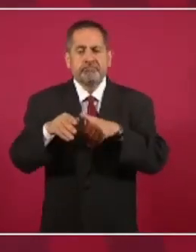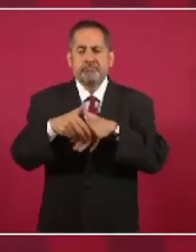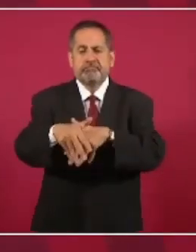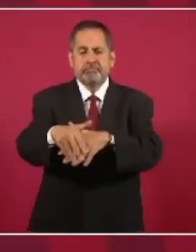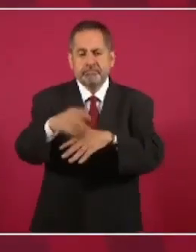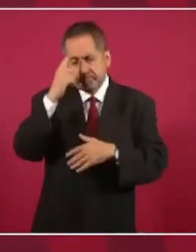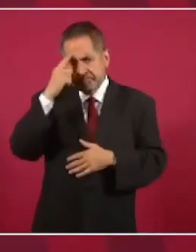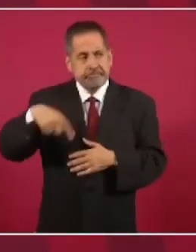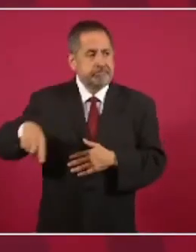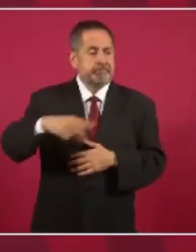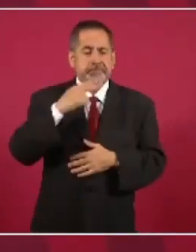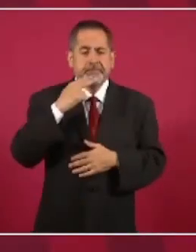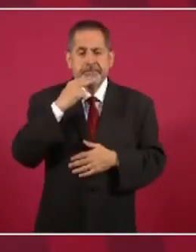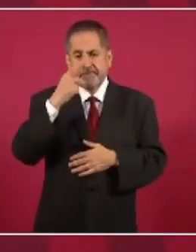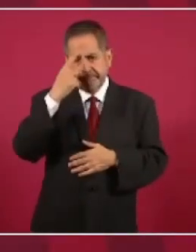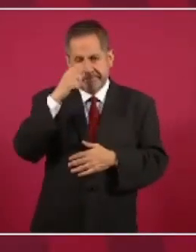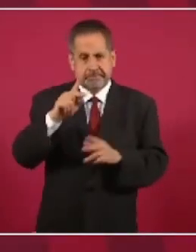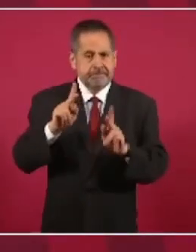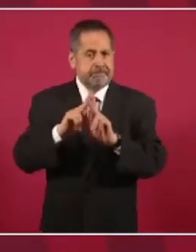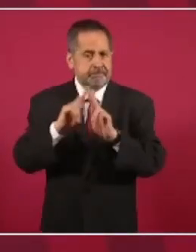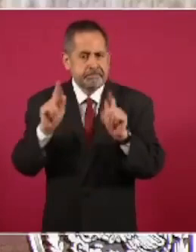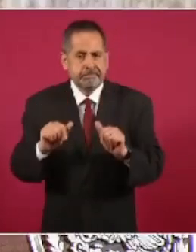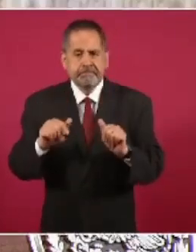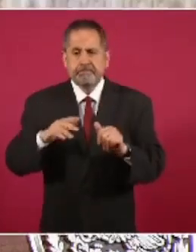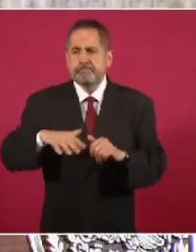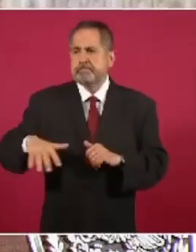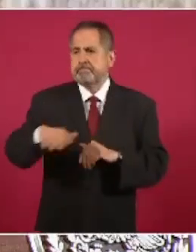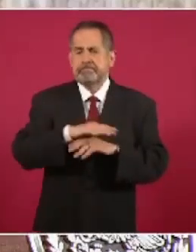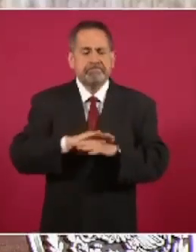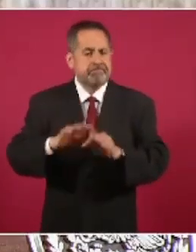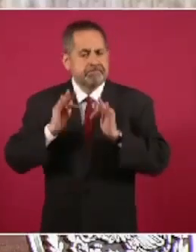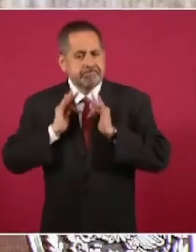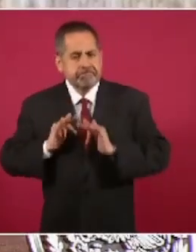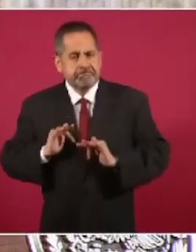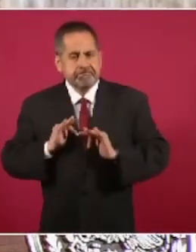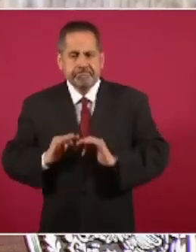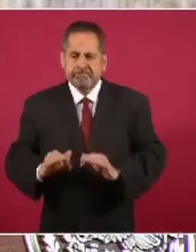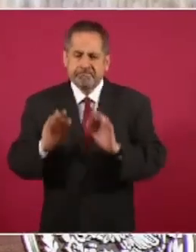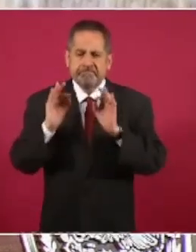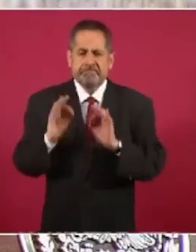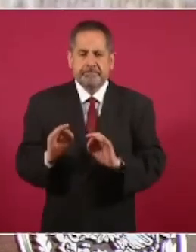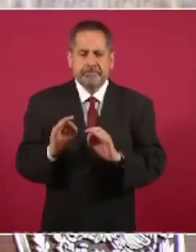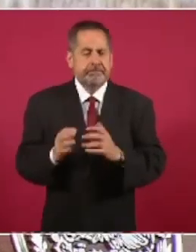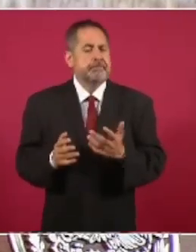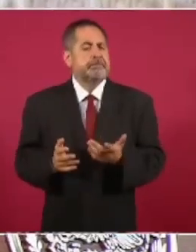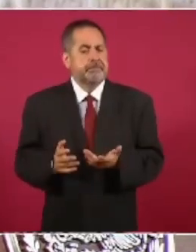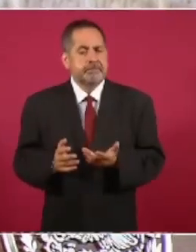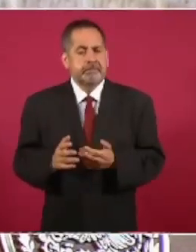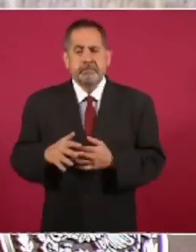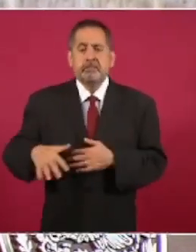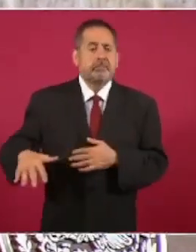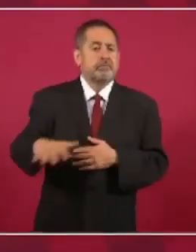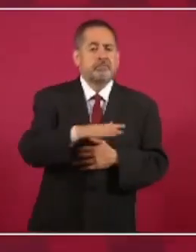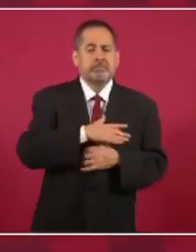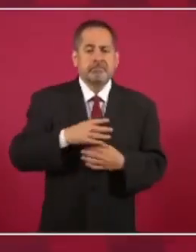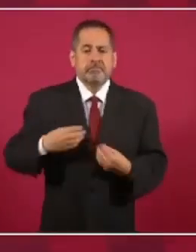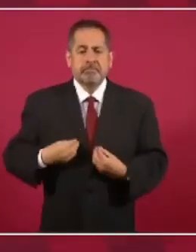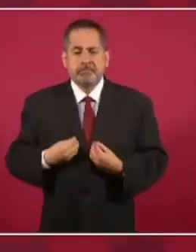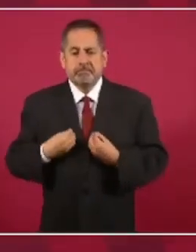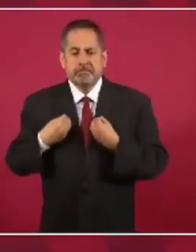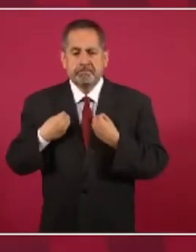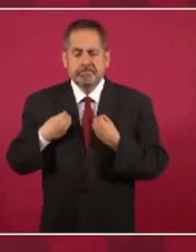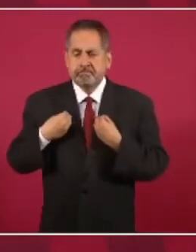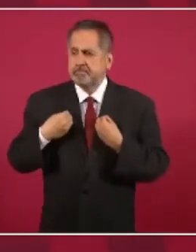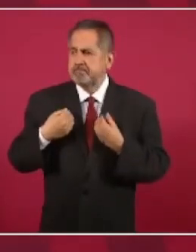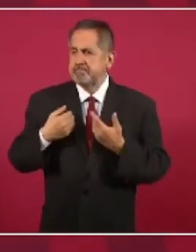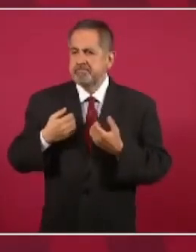la tranquilidad, de conseguir que vivamos en un país